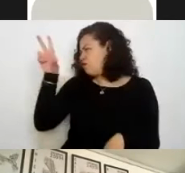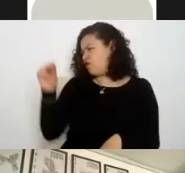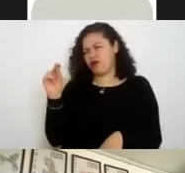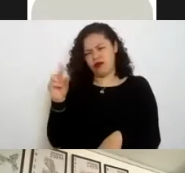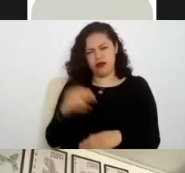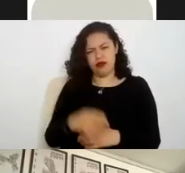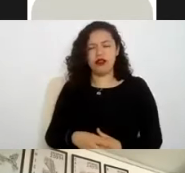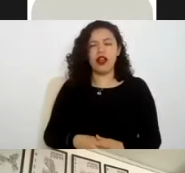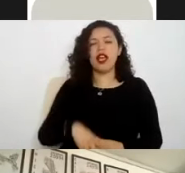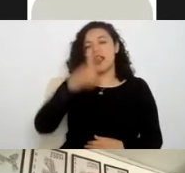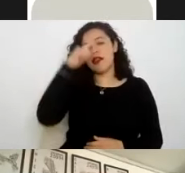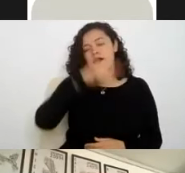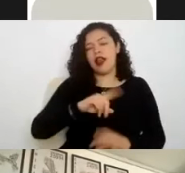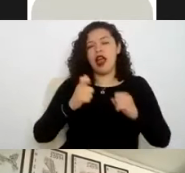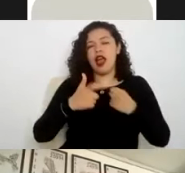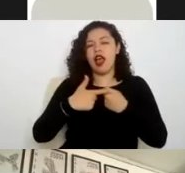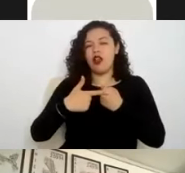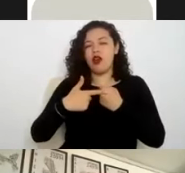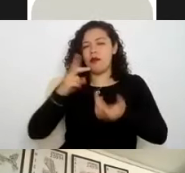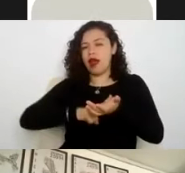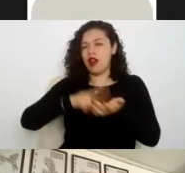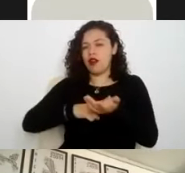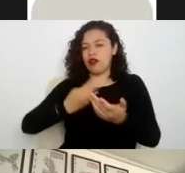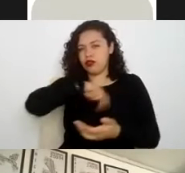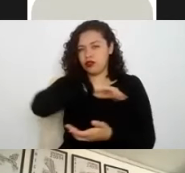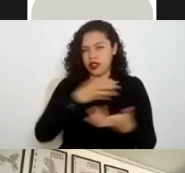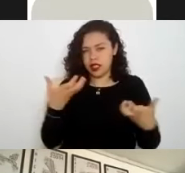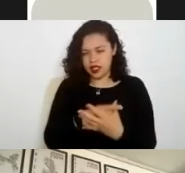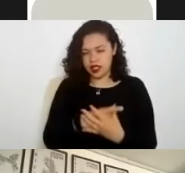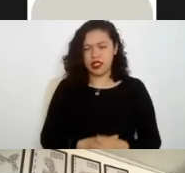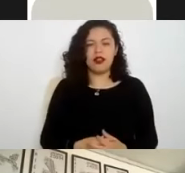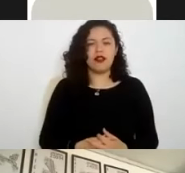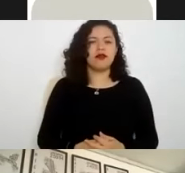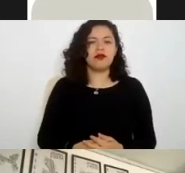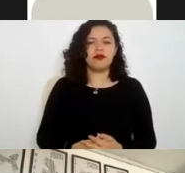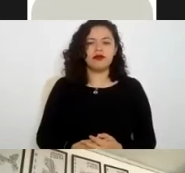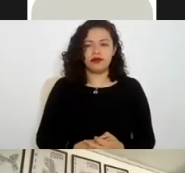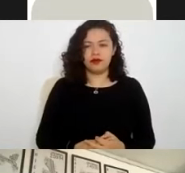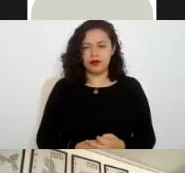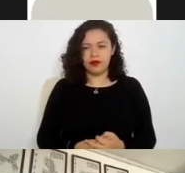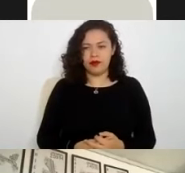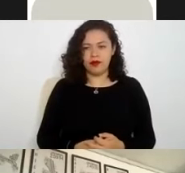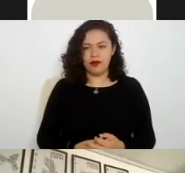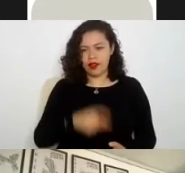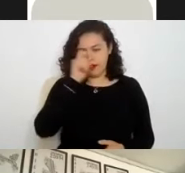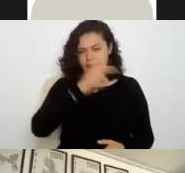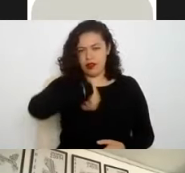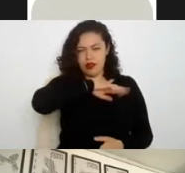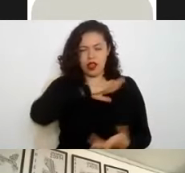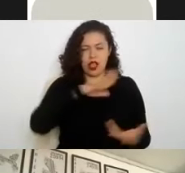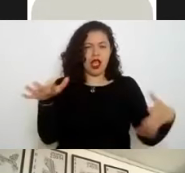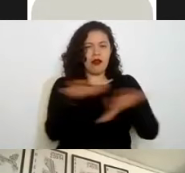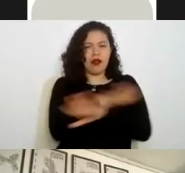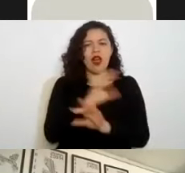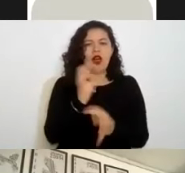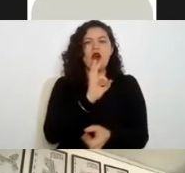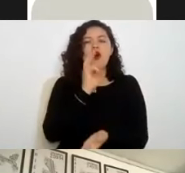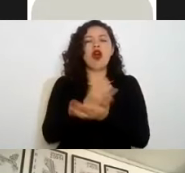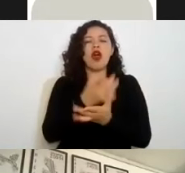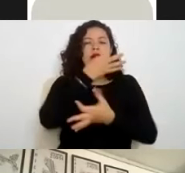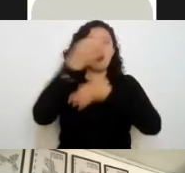valor en ese sentido. Tenemos esta parte de que lo que buscamos es cambiar a que solo sean campañas de marketing,